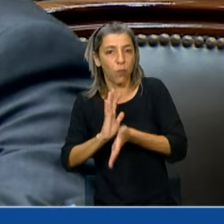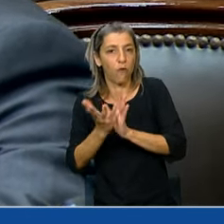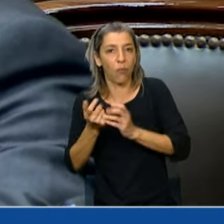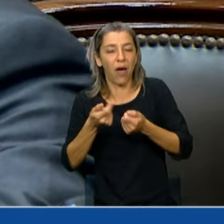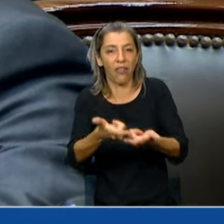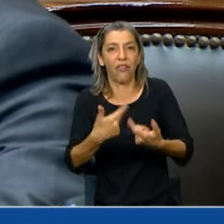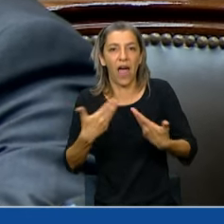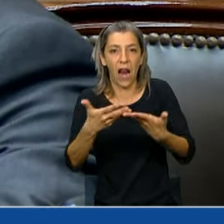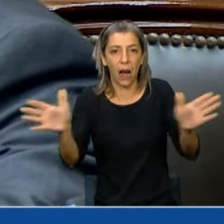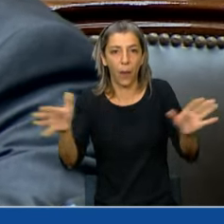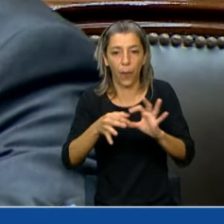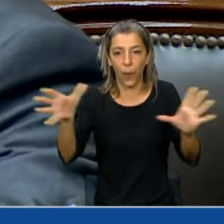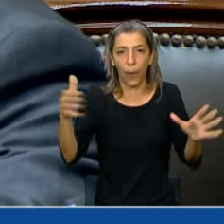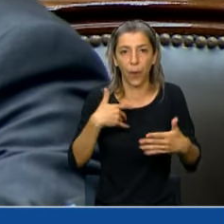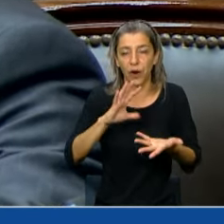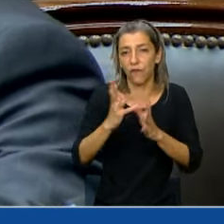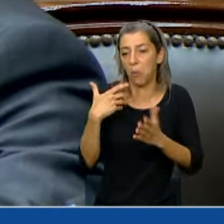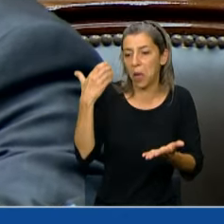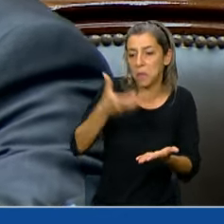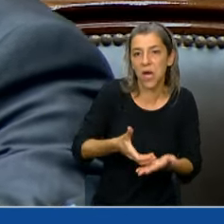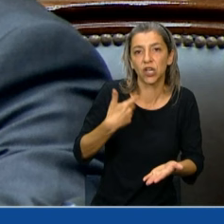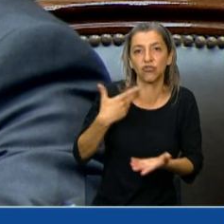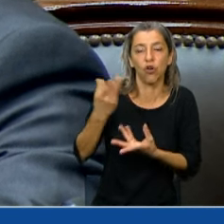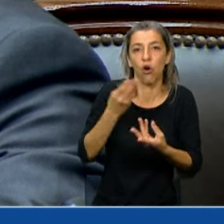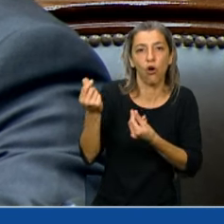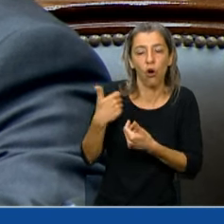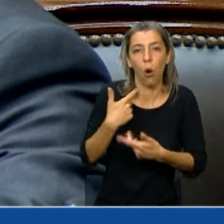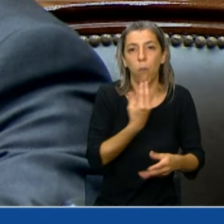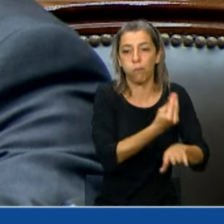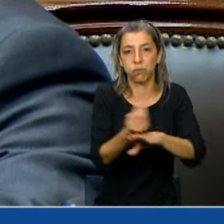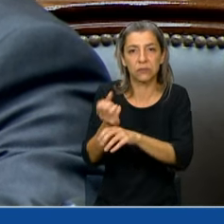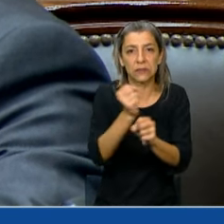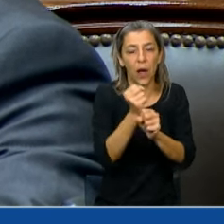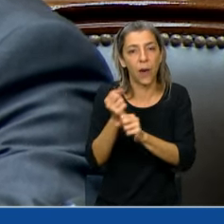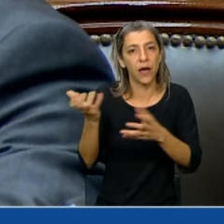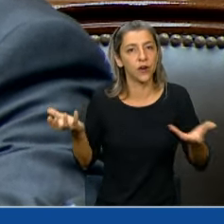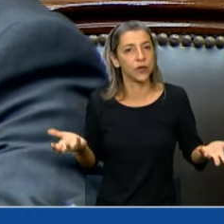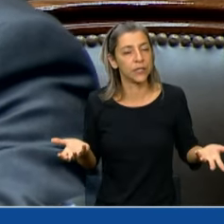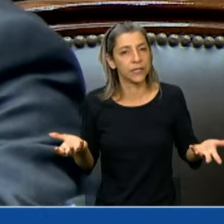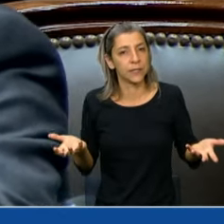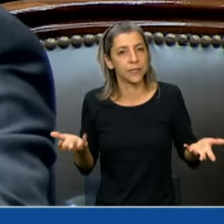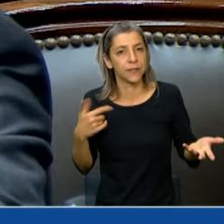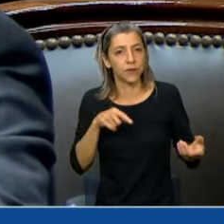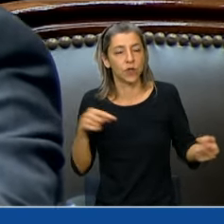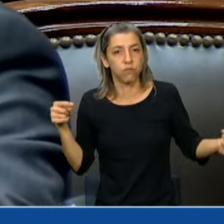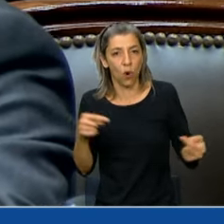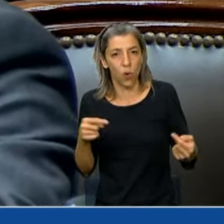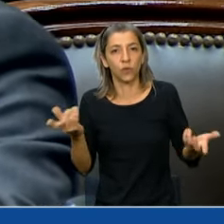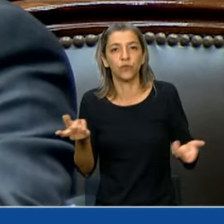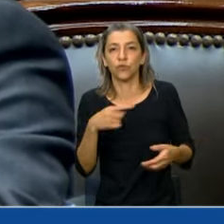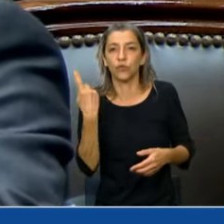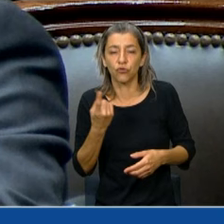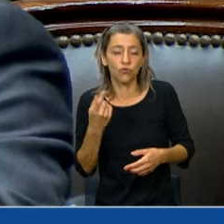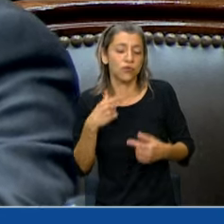libertades que concede la y empleo de la prosperidad seguir protegiendo como